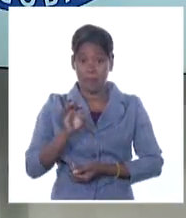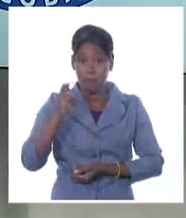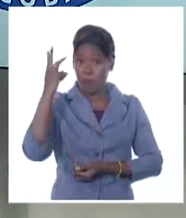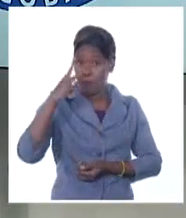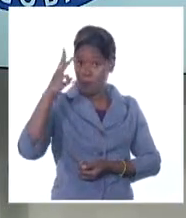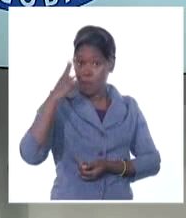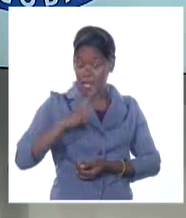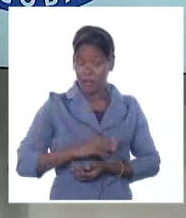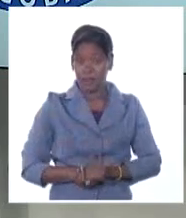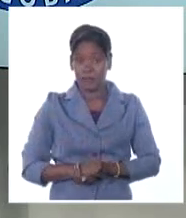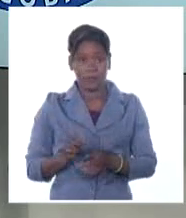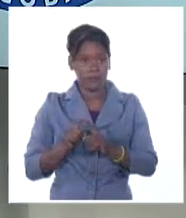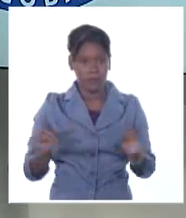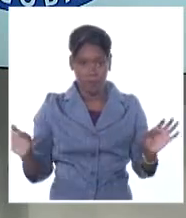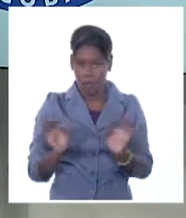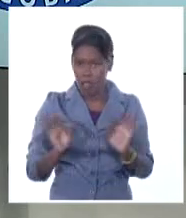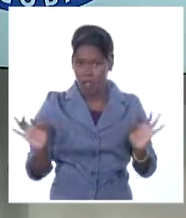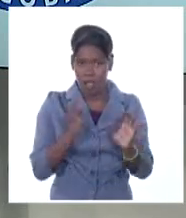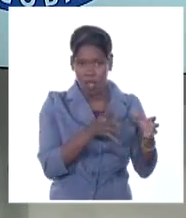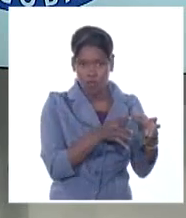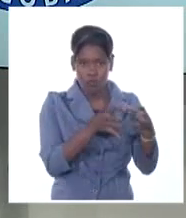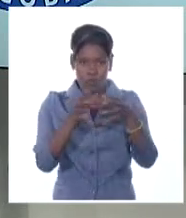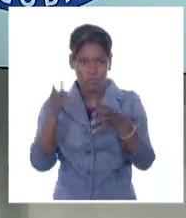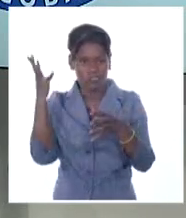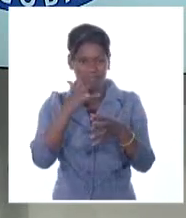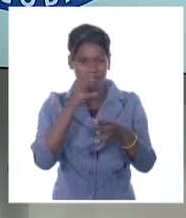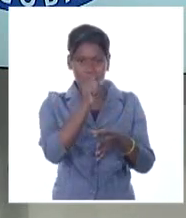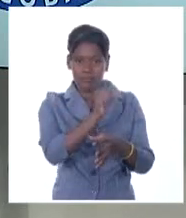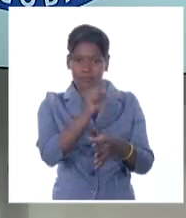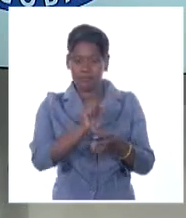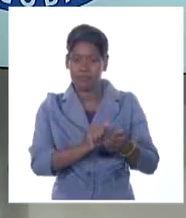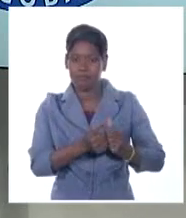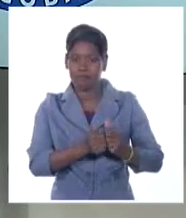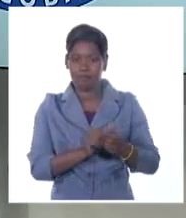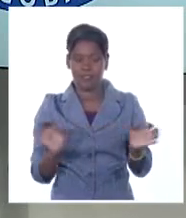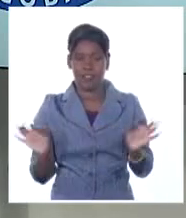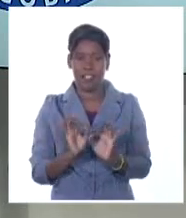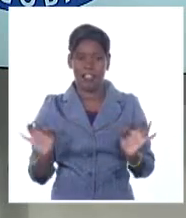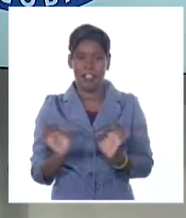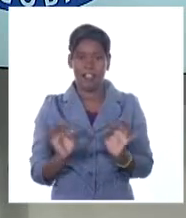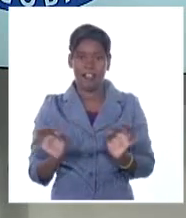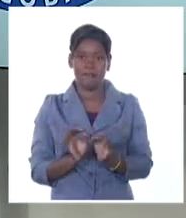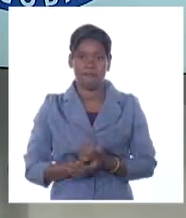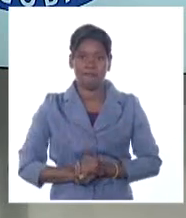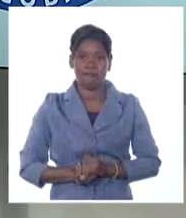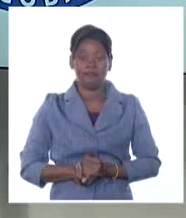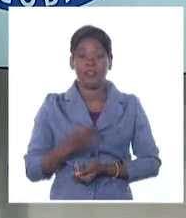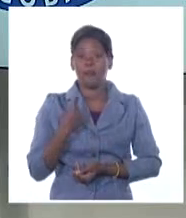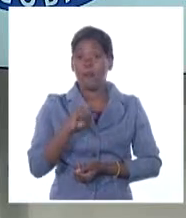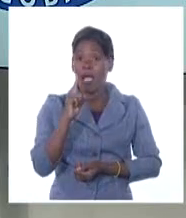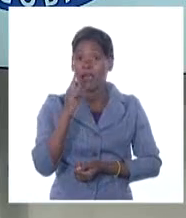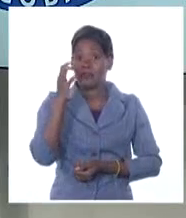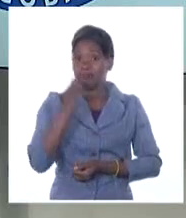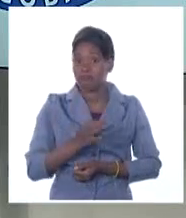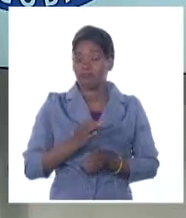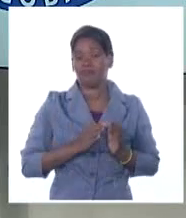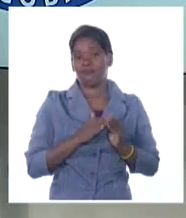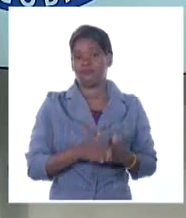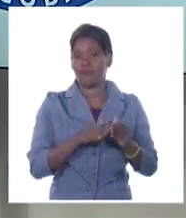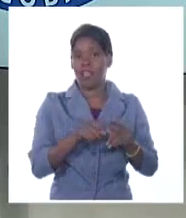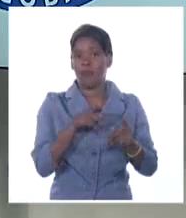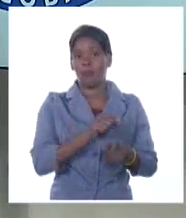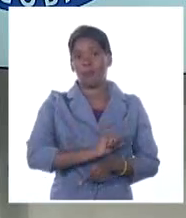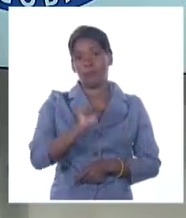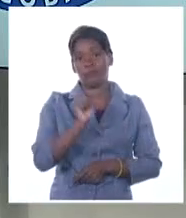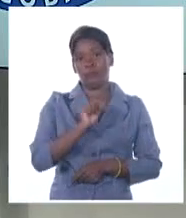no se ha definido el equipo que asistirá, aunque la prensa opinó que debe ir Granma por ser el campeón de la